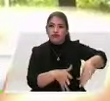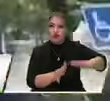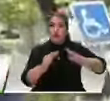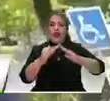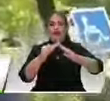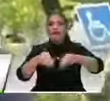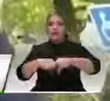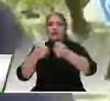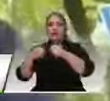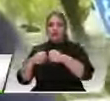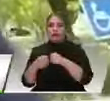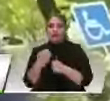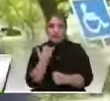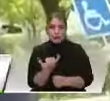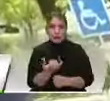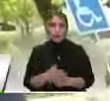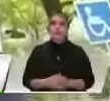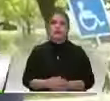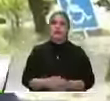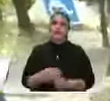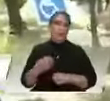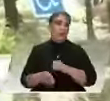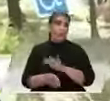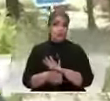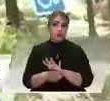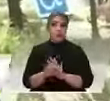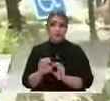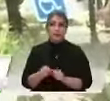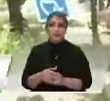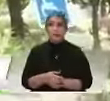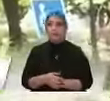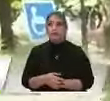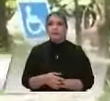erosivo continúa. Este proceso erosivo